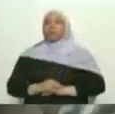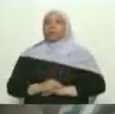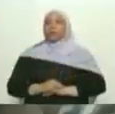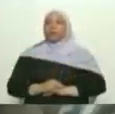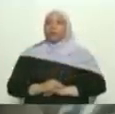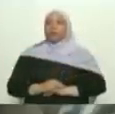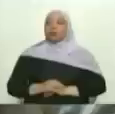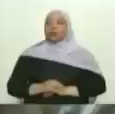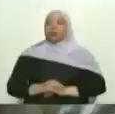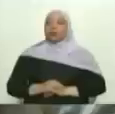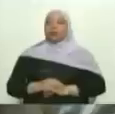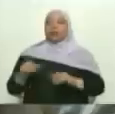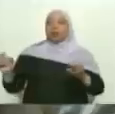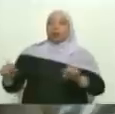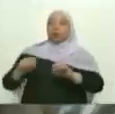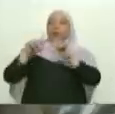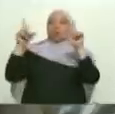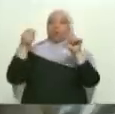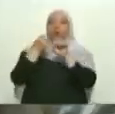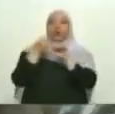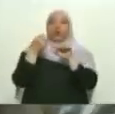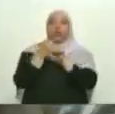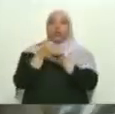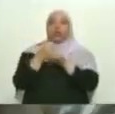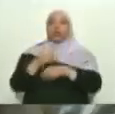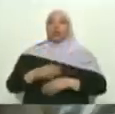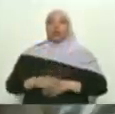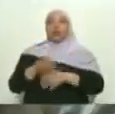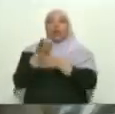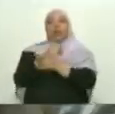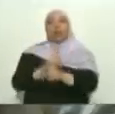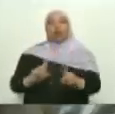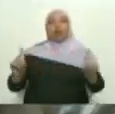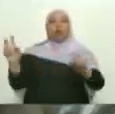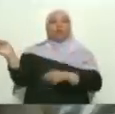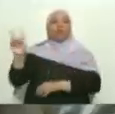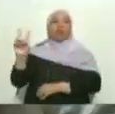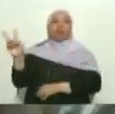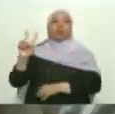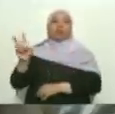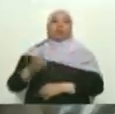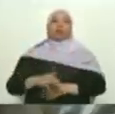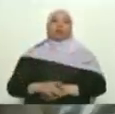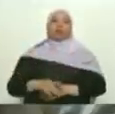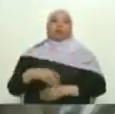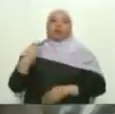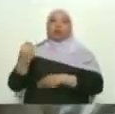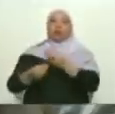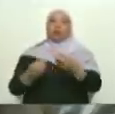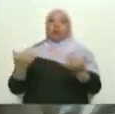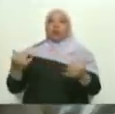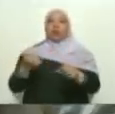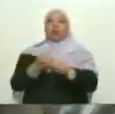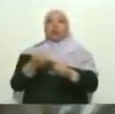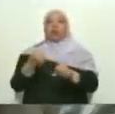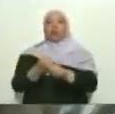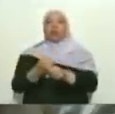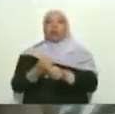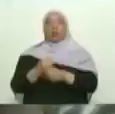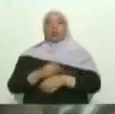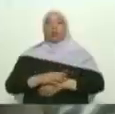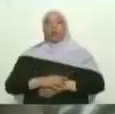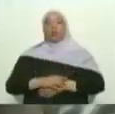Pues imaginaron o creyeron que la democracia venezolana, que se ha ido consolidando a través